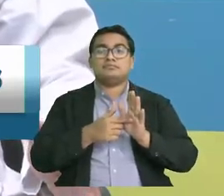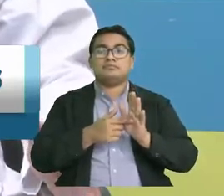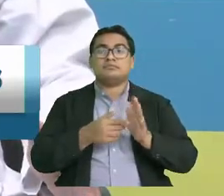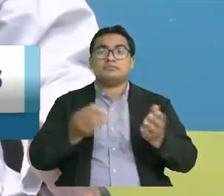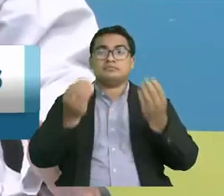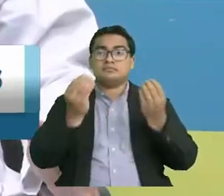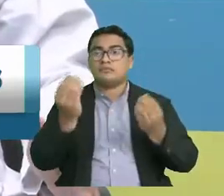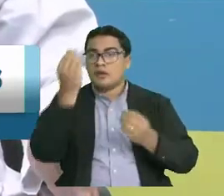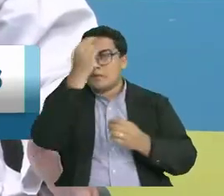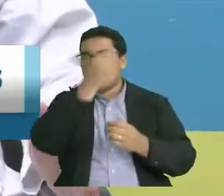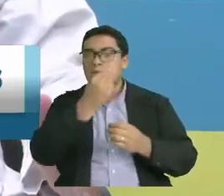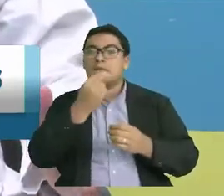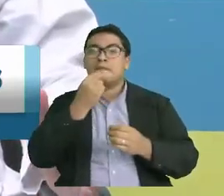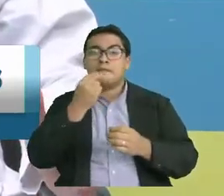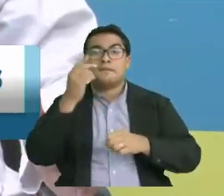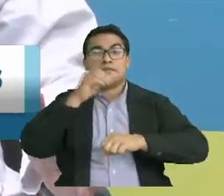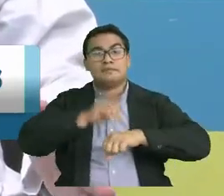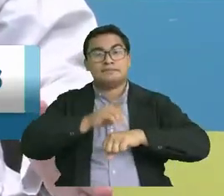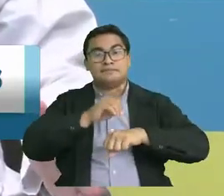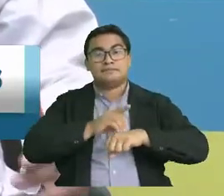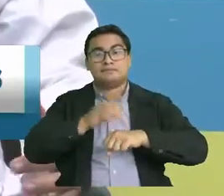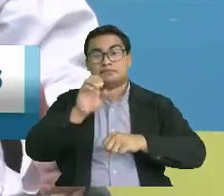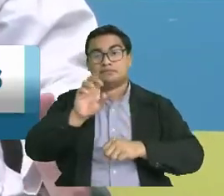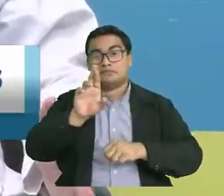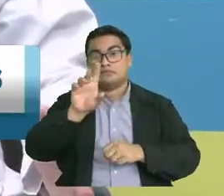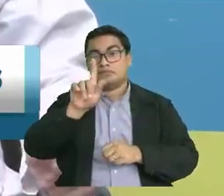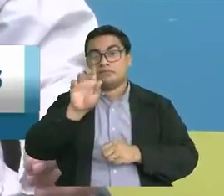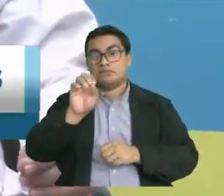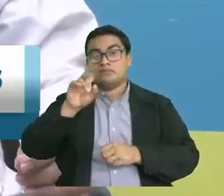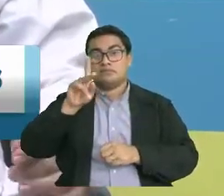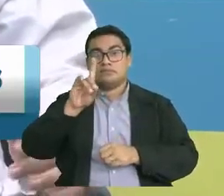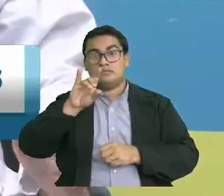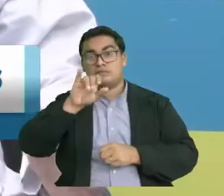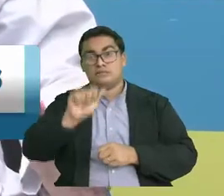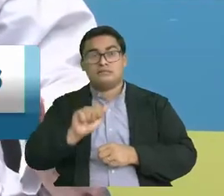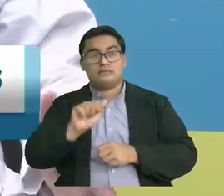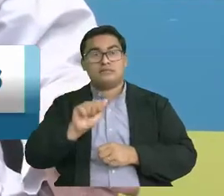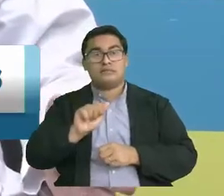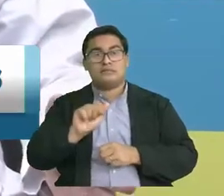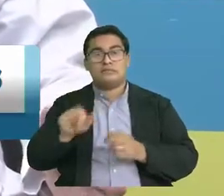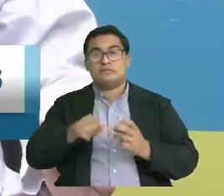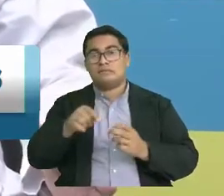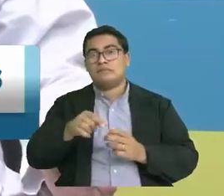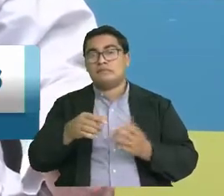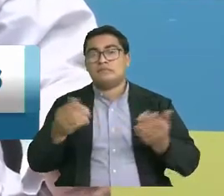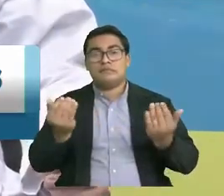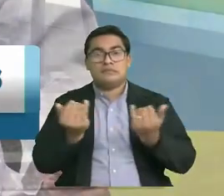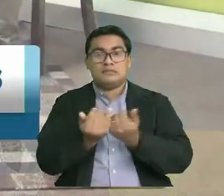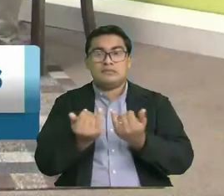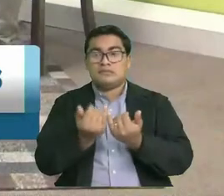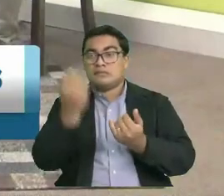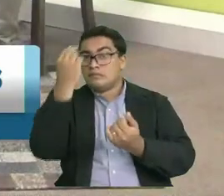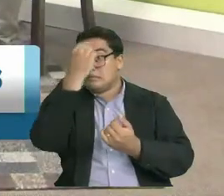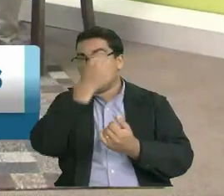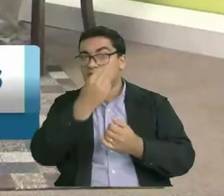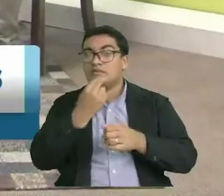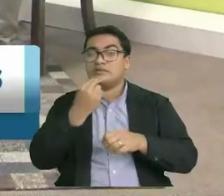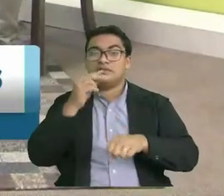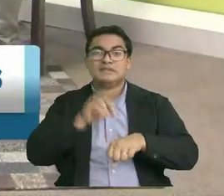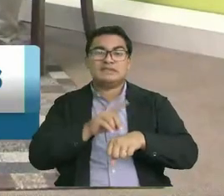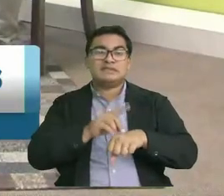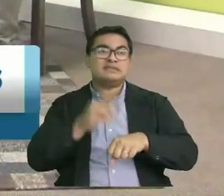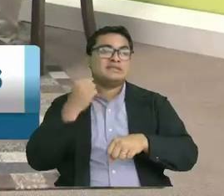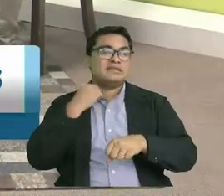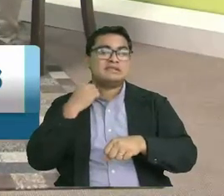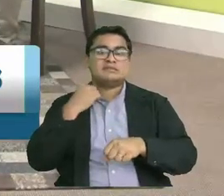consulta. Mucha preocupación. En ortopedia, en pediatría, principalmente también en medicina general. Y siempre nos